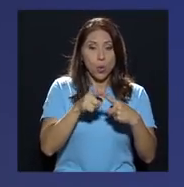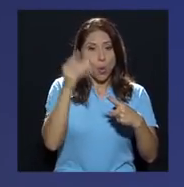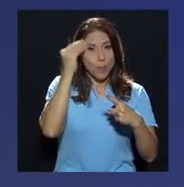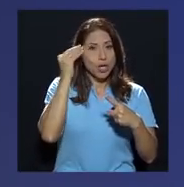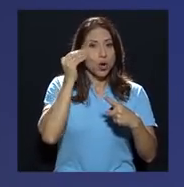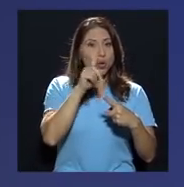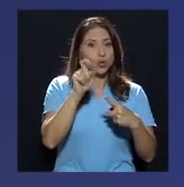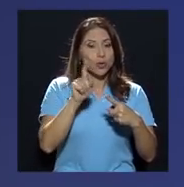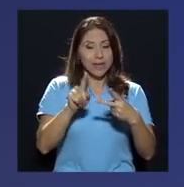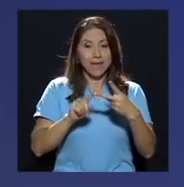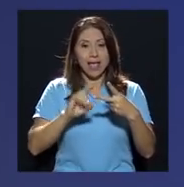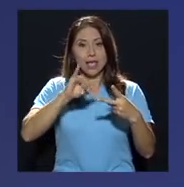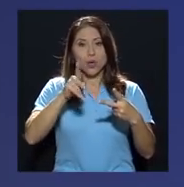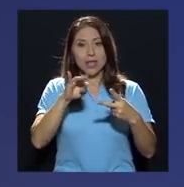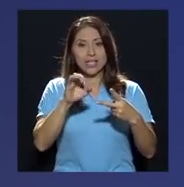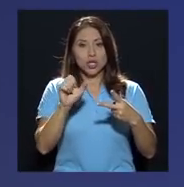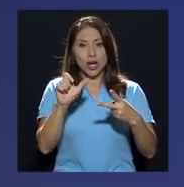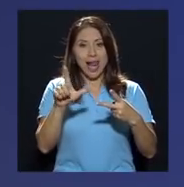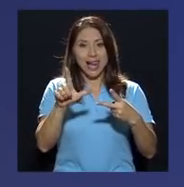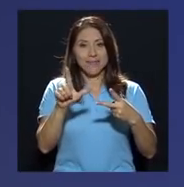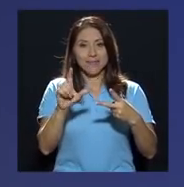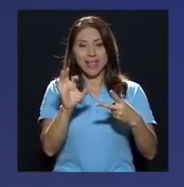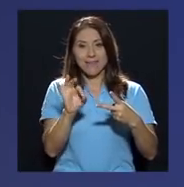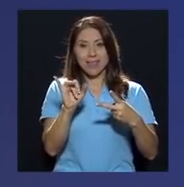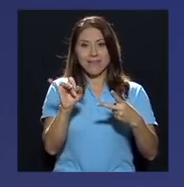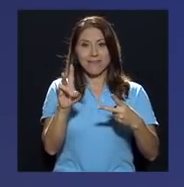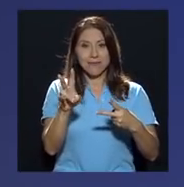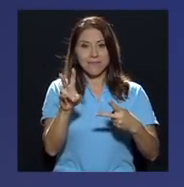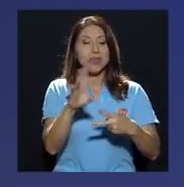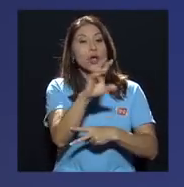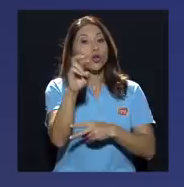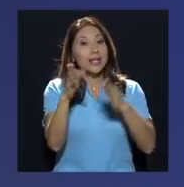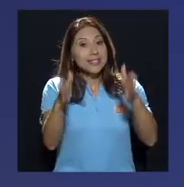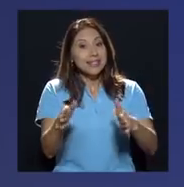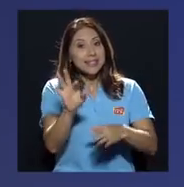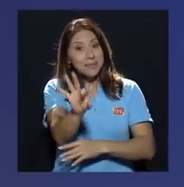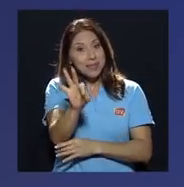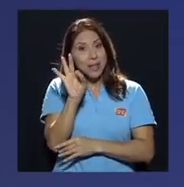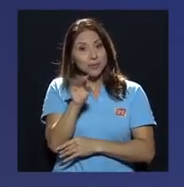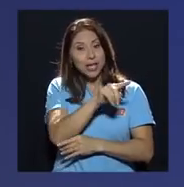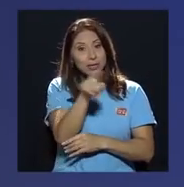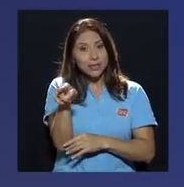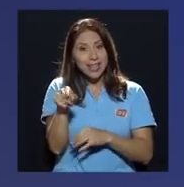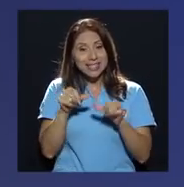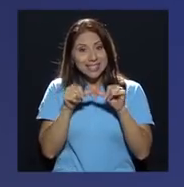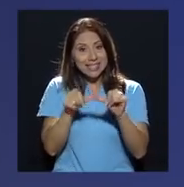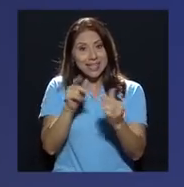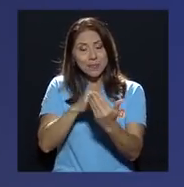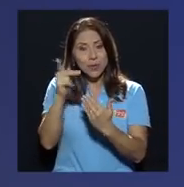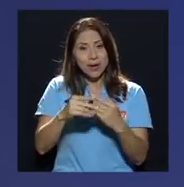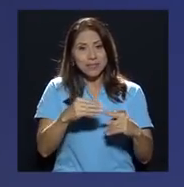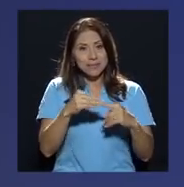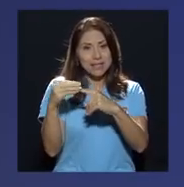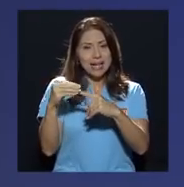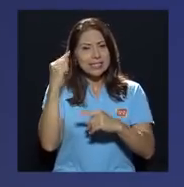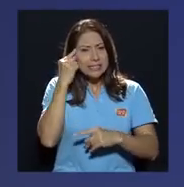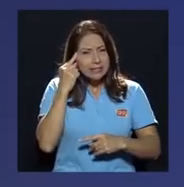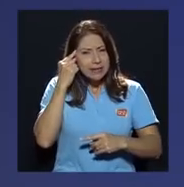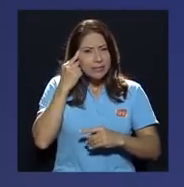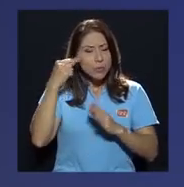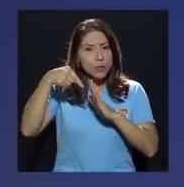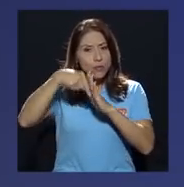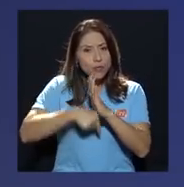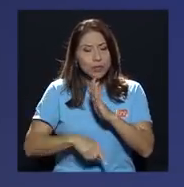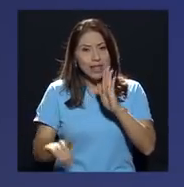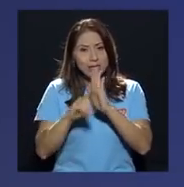y bajo la vida jurisdiccional en el caso de la fertilización in vitro costarricenses les invitamos a que sigan estos estos especiales que tienen